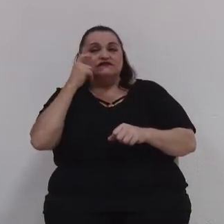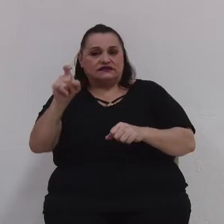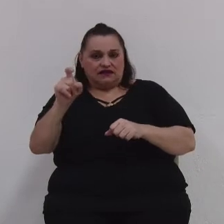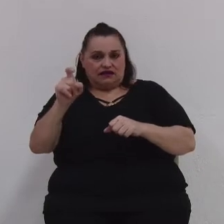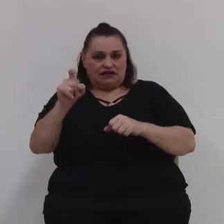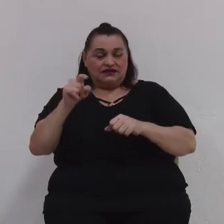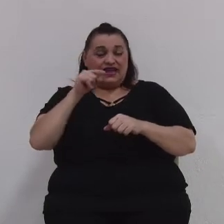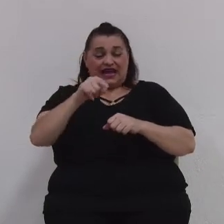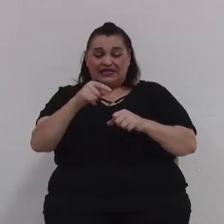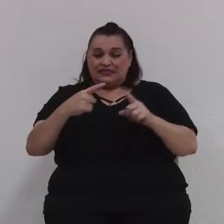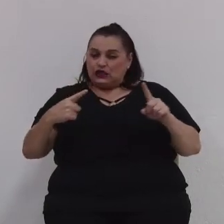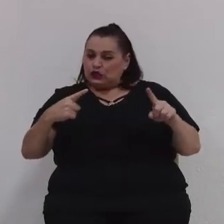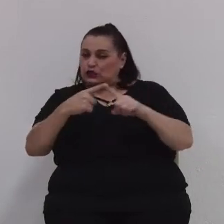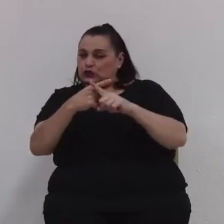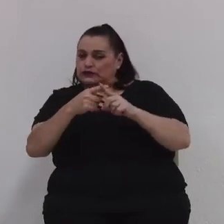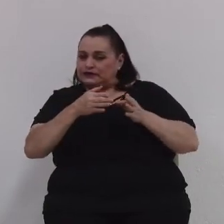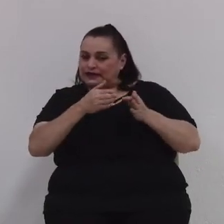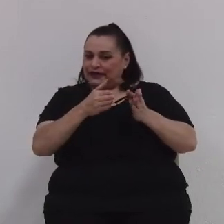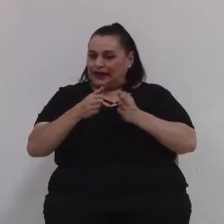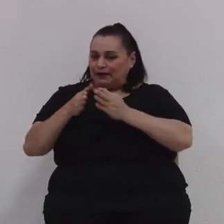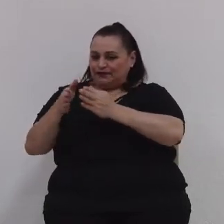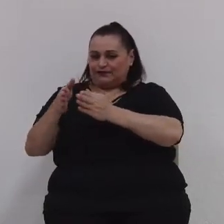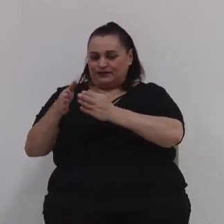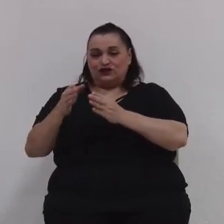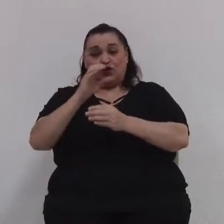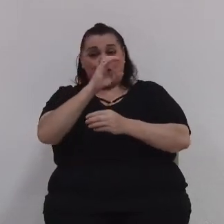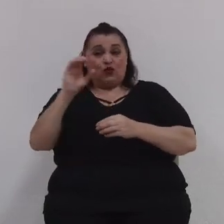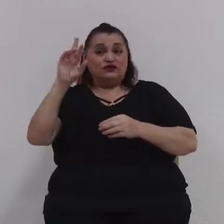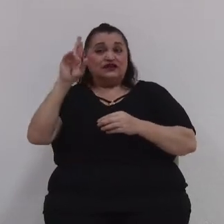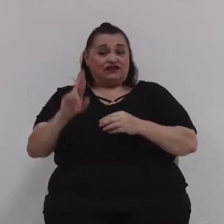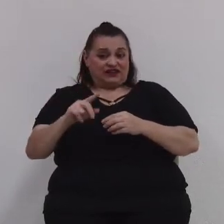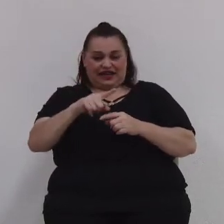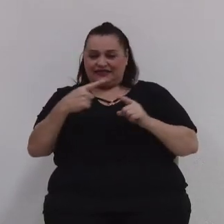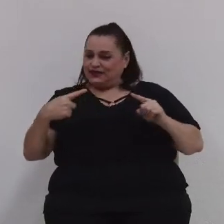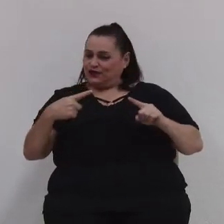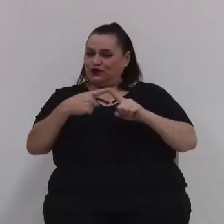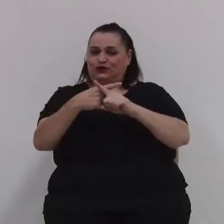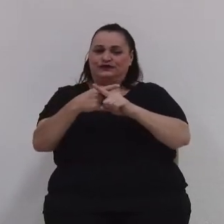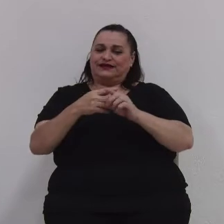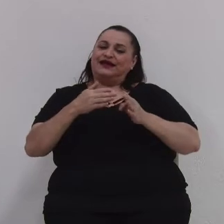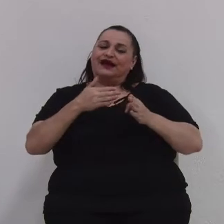en ese cruce de caminos y Costa Rica está en ese cruce de caminos.